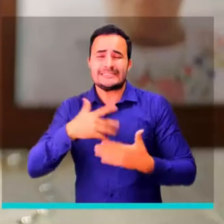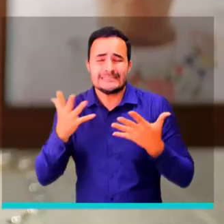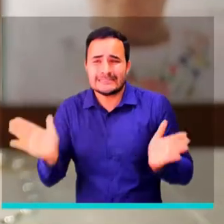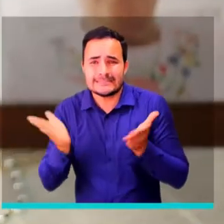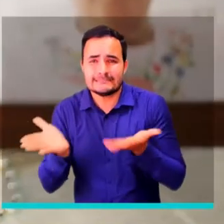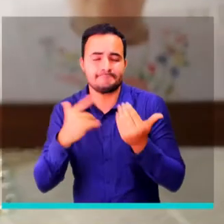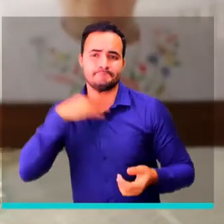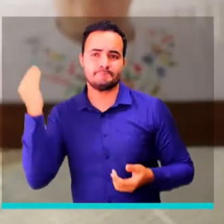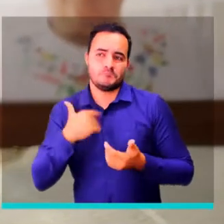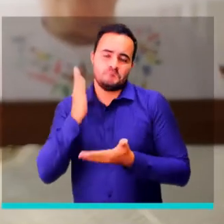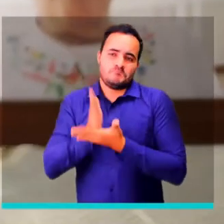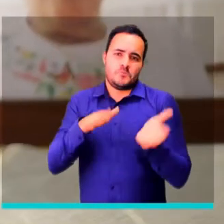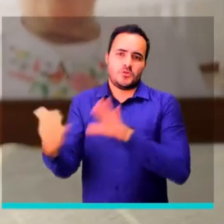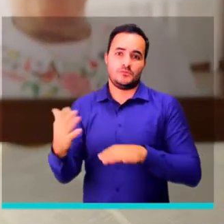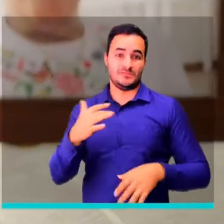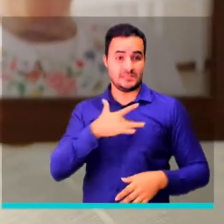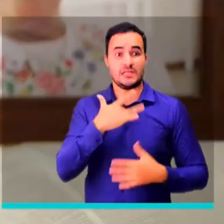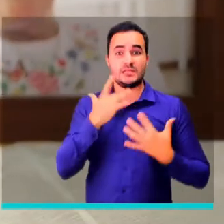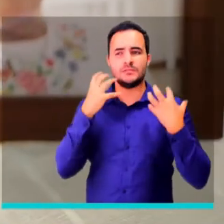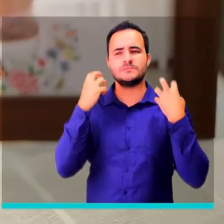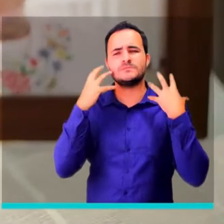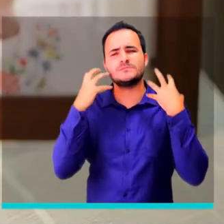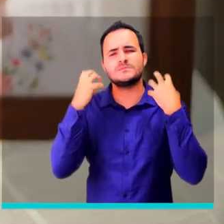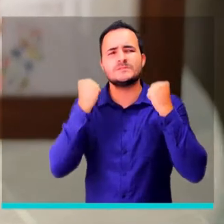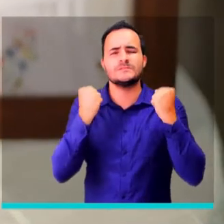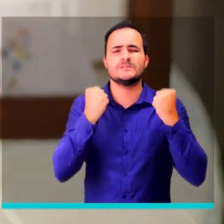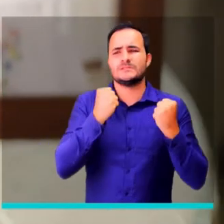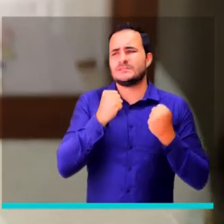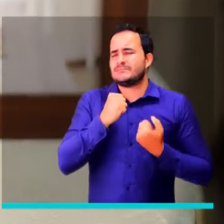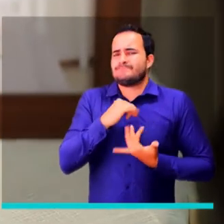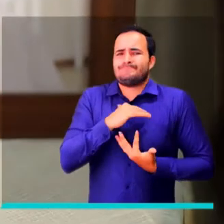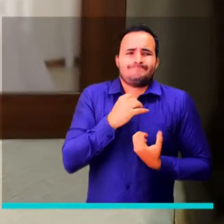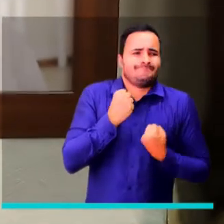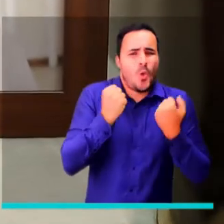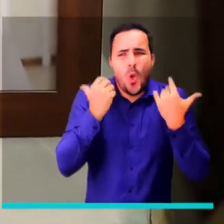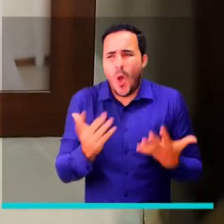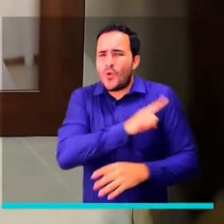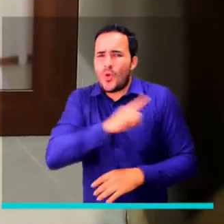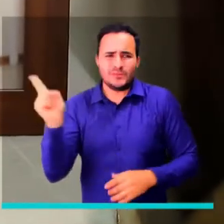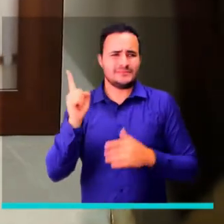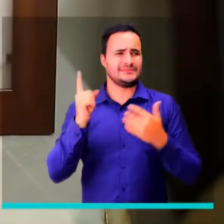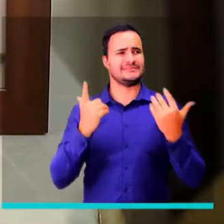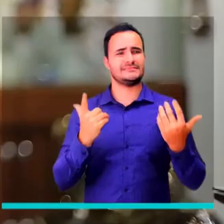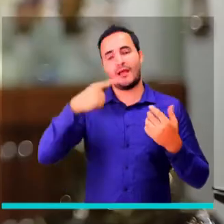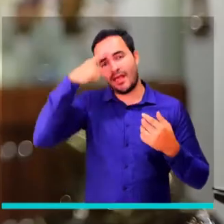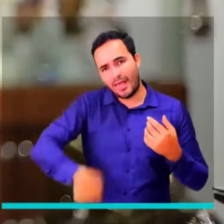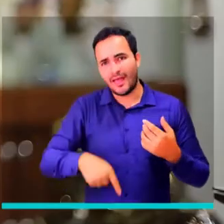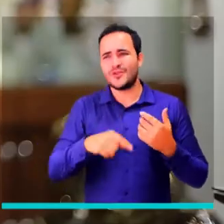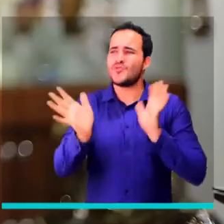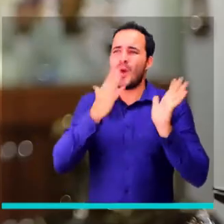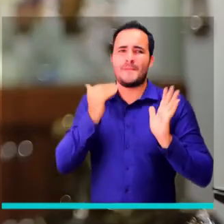superó. Y uno se siente impotente y ya empieza el arrepentimiento. Si la hubiéramos cuidado más, si no hubiéramos ido